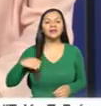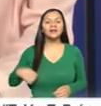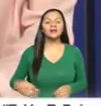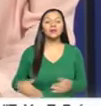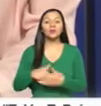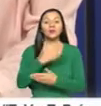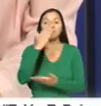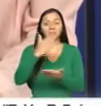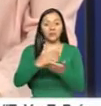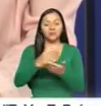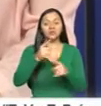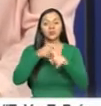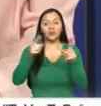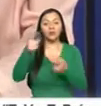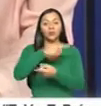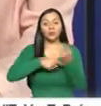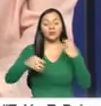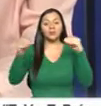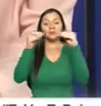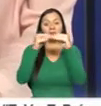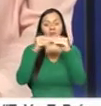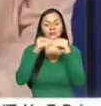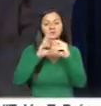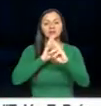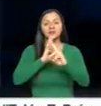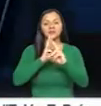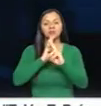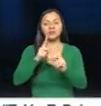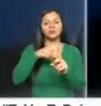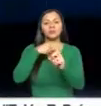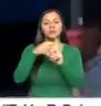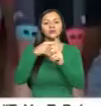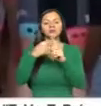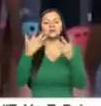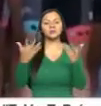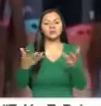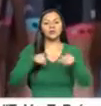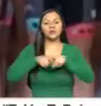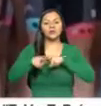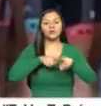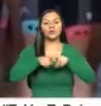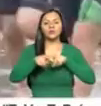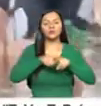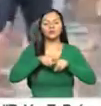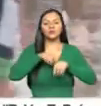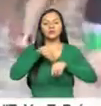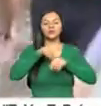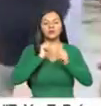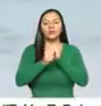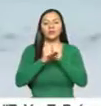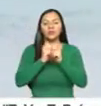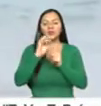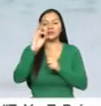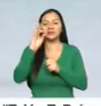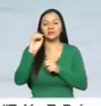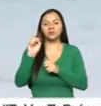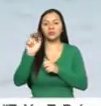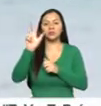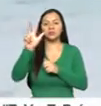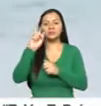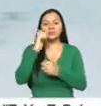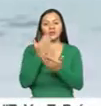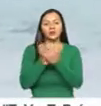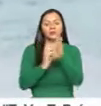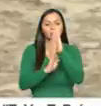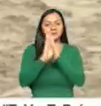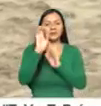pausa. Al volver le contamos sobre los resultados positivos que dejó el certamen Ironman 70.3 para la economía de la